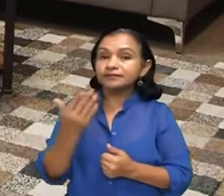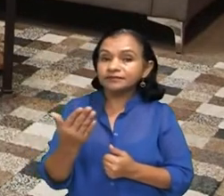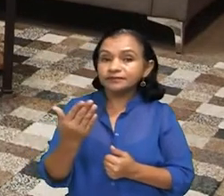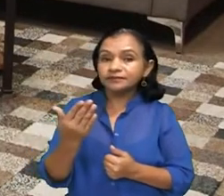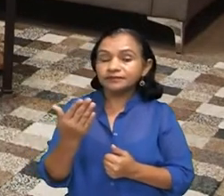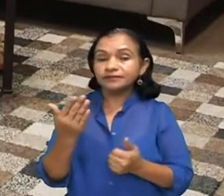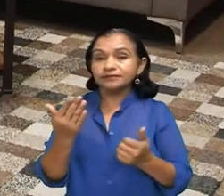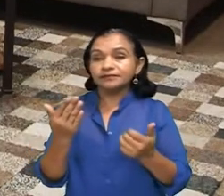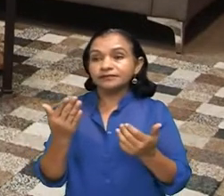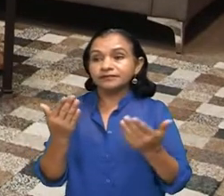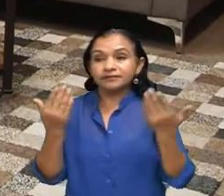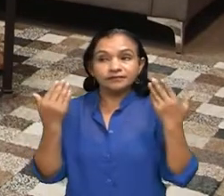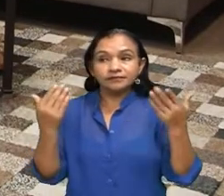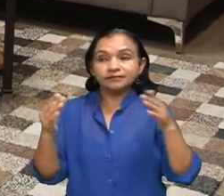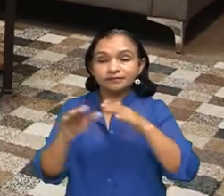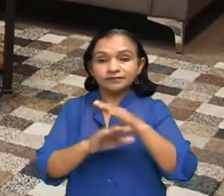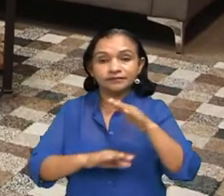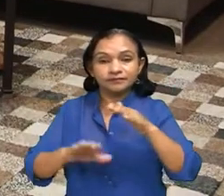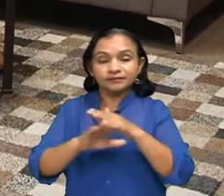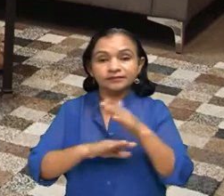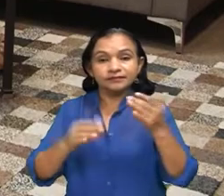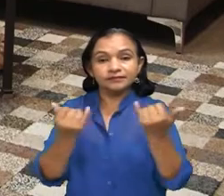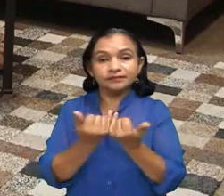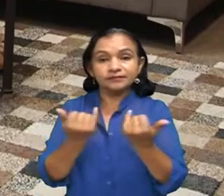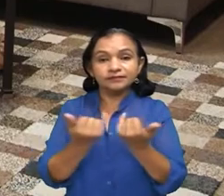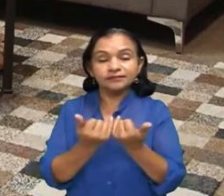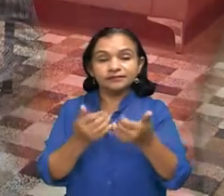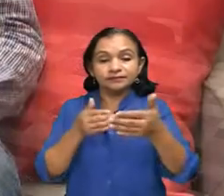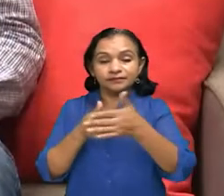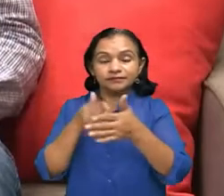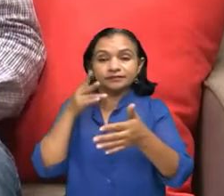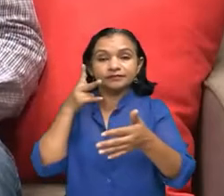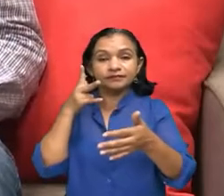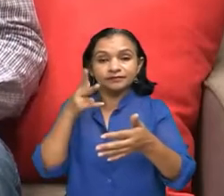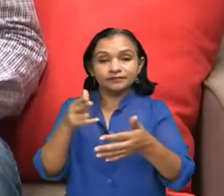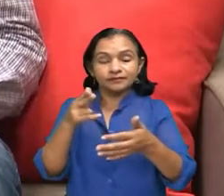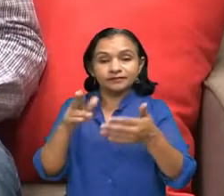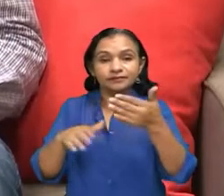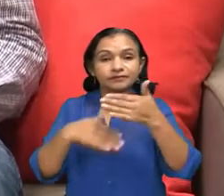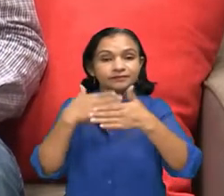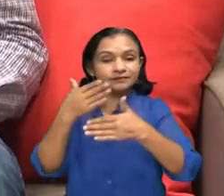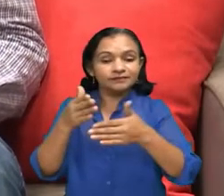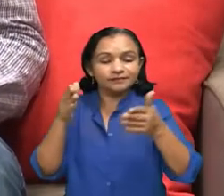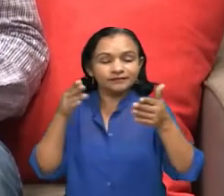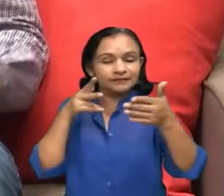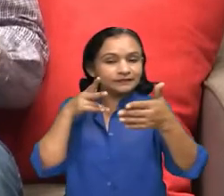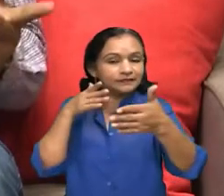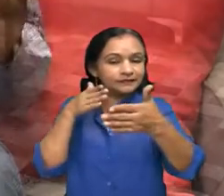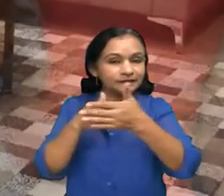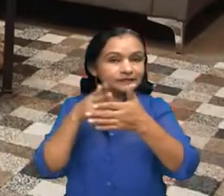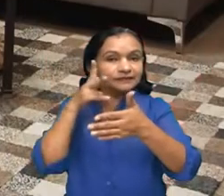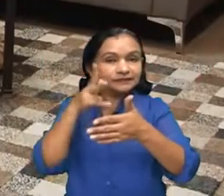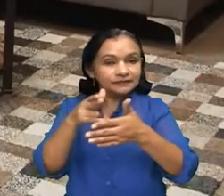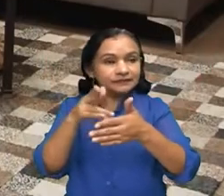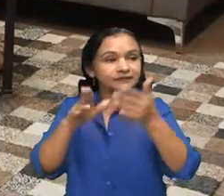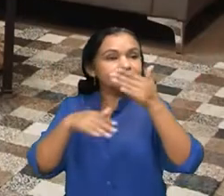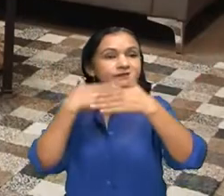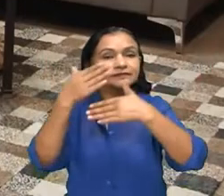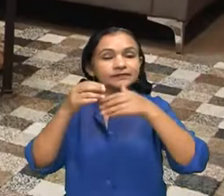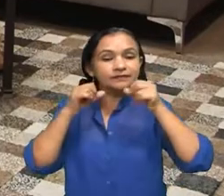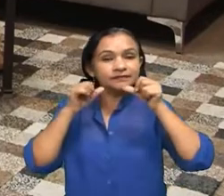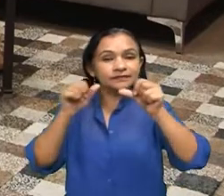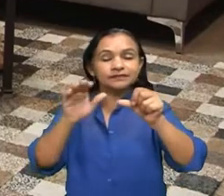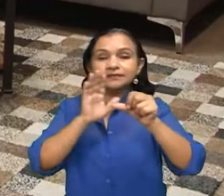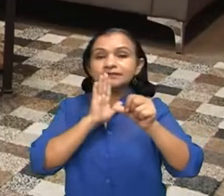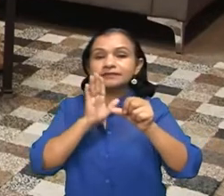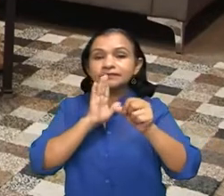para usos bastante básicos y domésticos. Sí. Tenemos que hacer una pausa brevísima, pero al volver continuamos hablando de esto